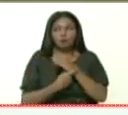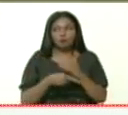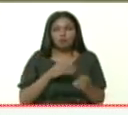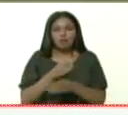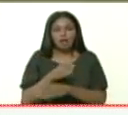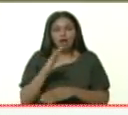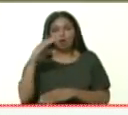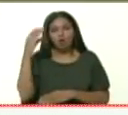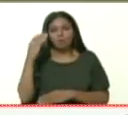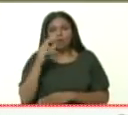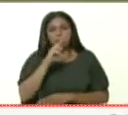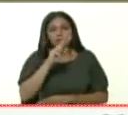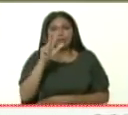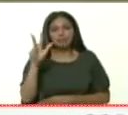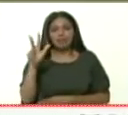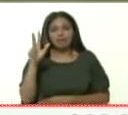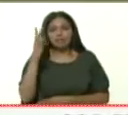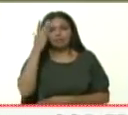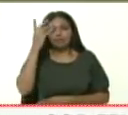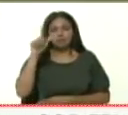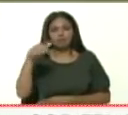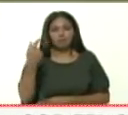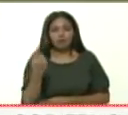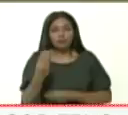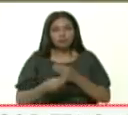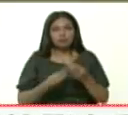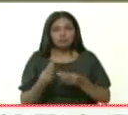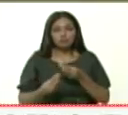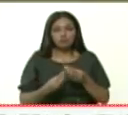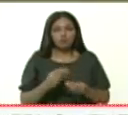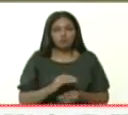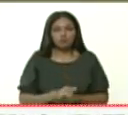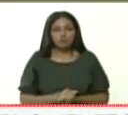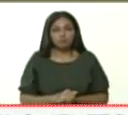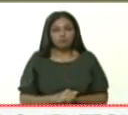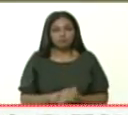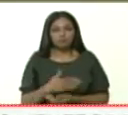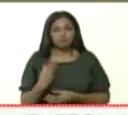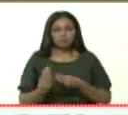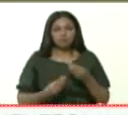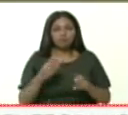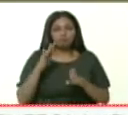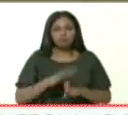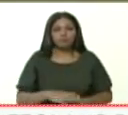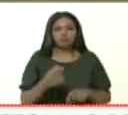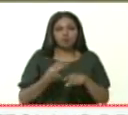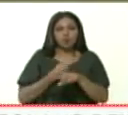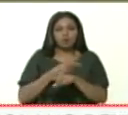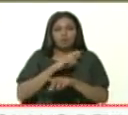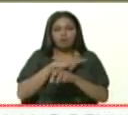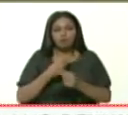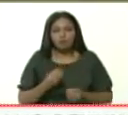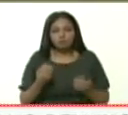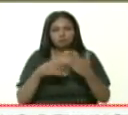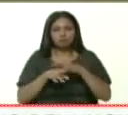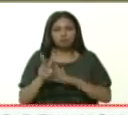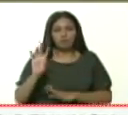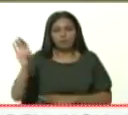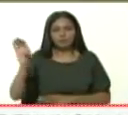Colombia el 23 de febrero pasado, cuando se pretendía derrocar el gobierno por la fuerza e invadir nuestro